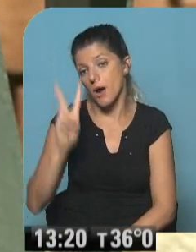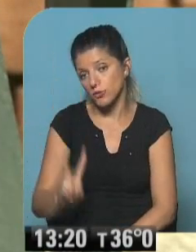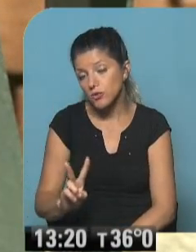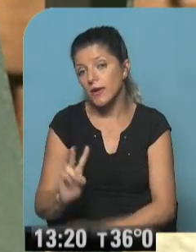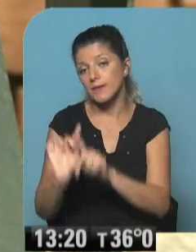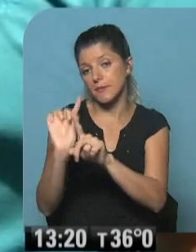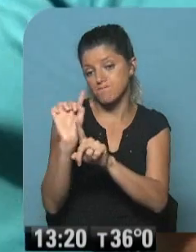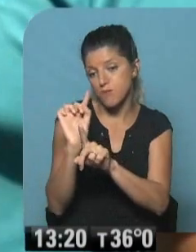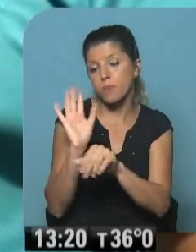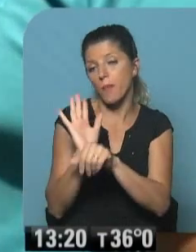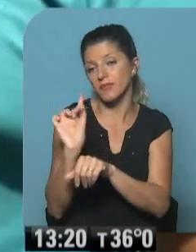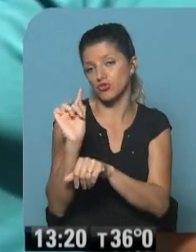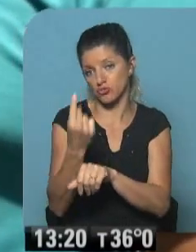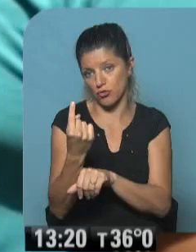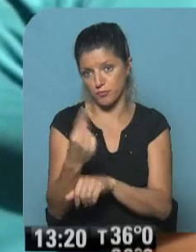la región.